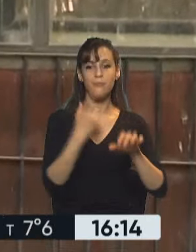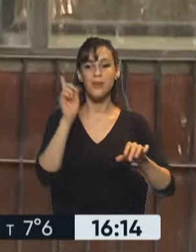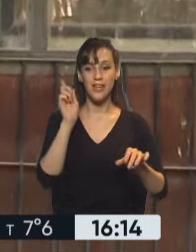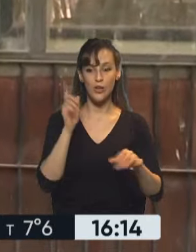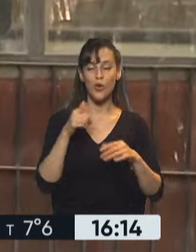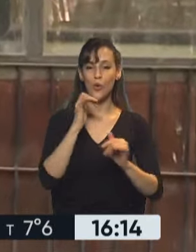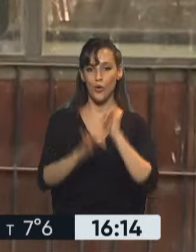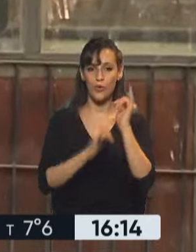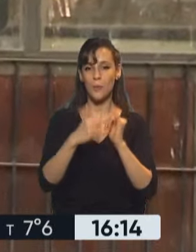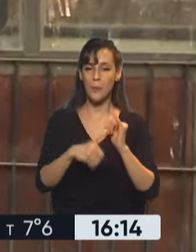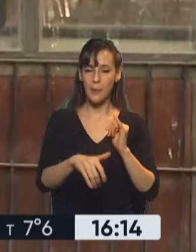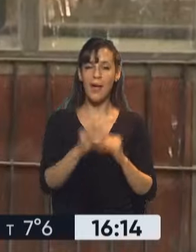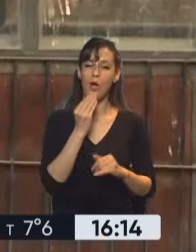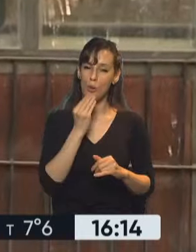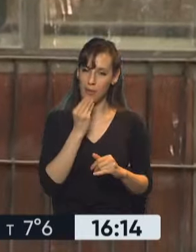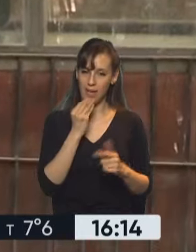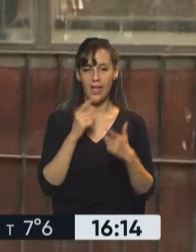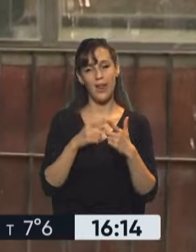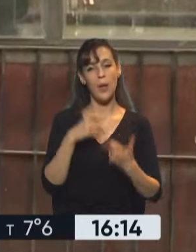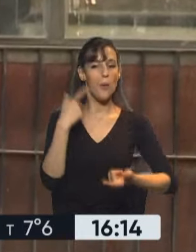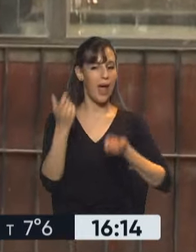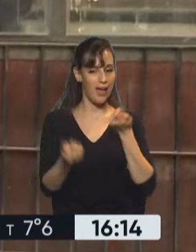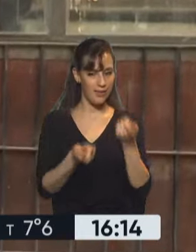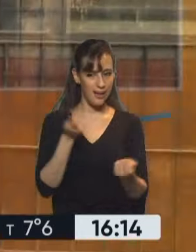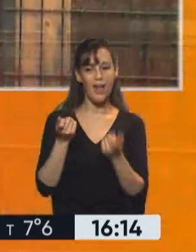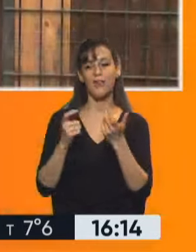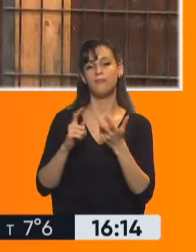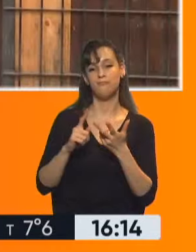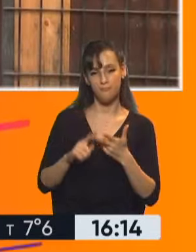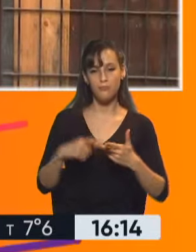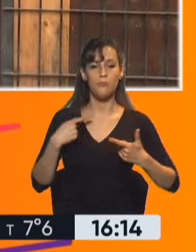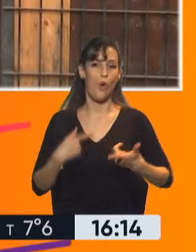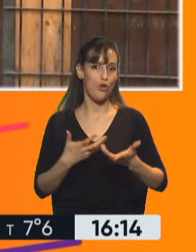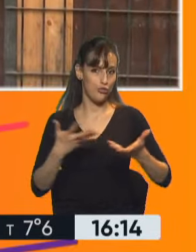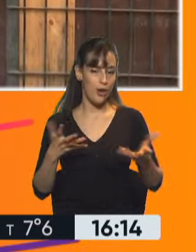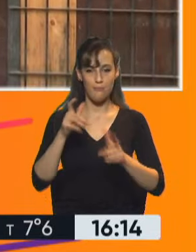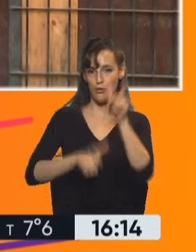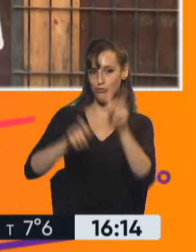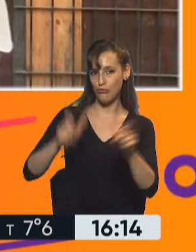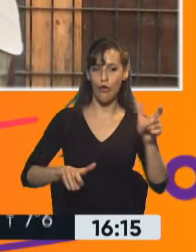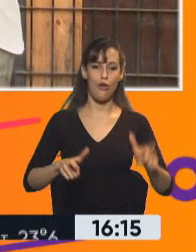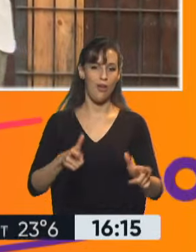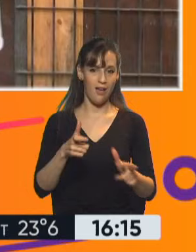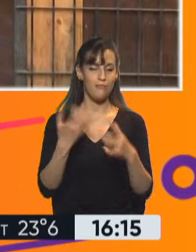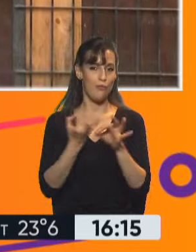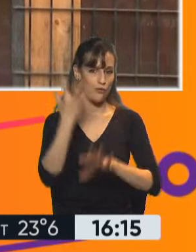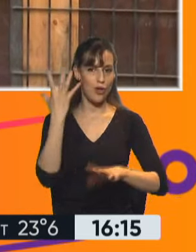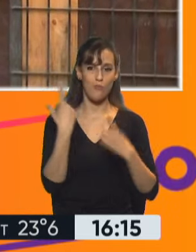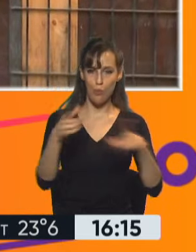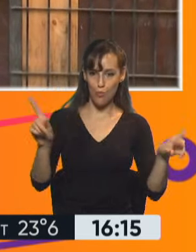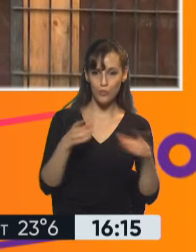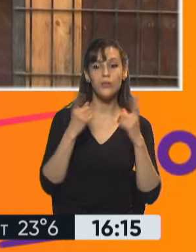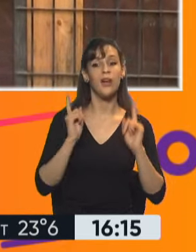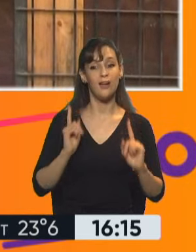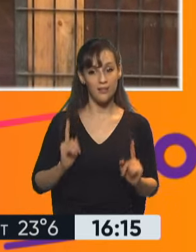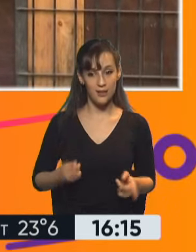comer un poquito, vamos a bailar un poquito, vamos a mostrar nuevos artistas, vamos a hablar de la fundación y obviamente vamos a terminar